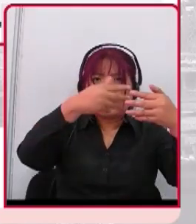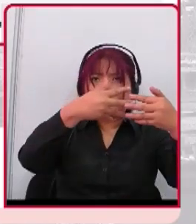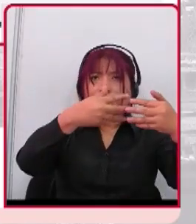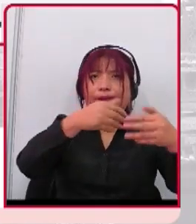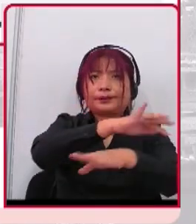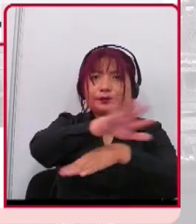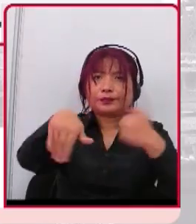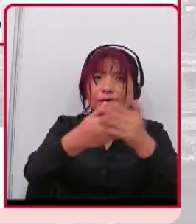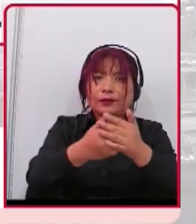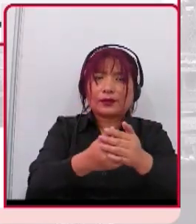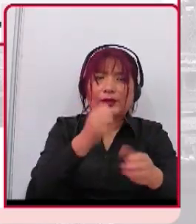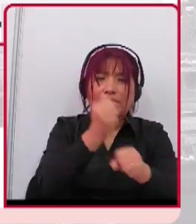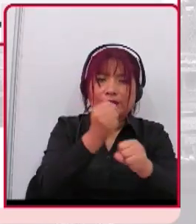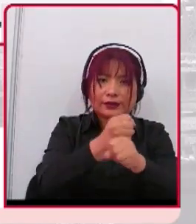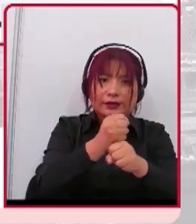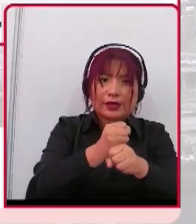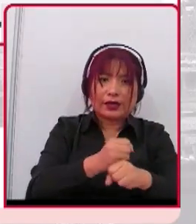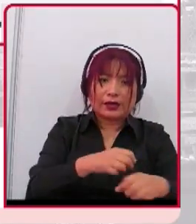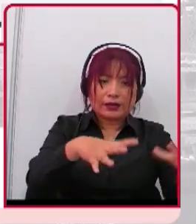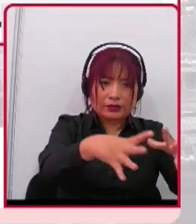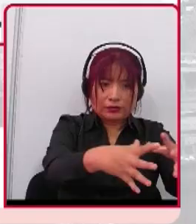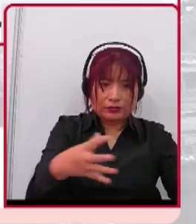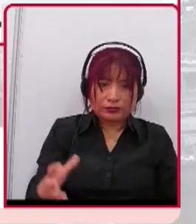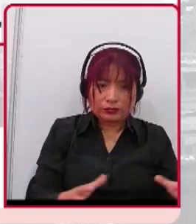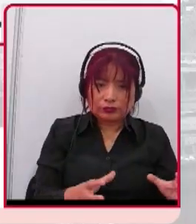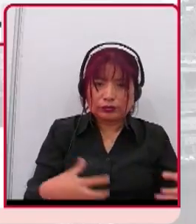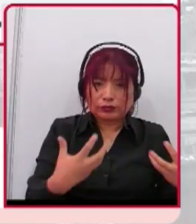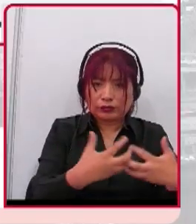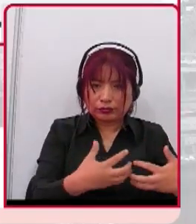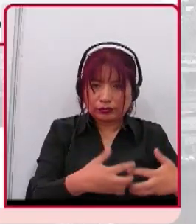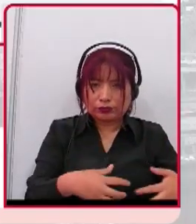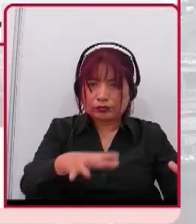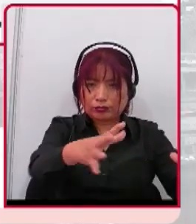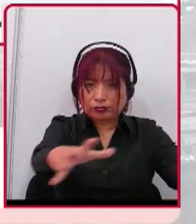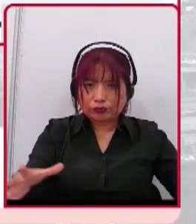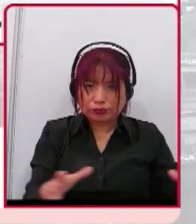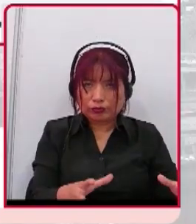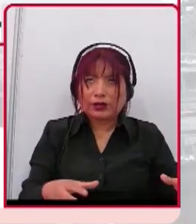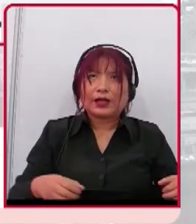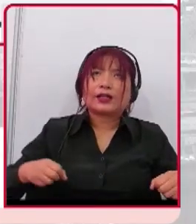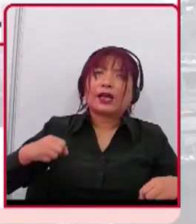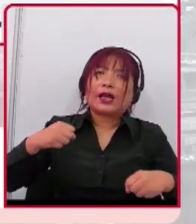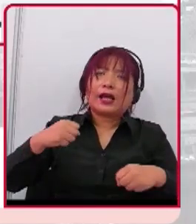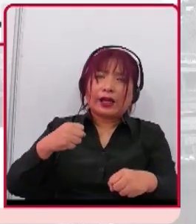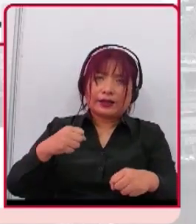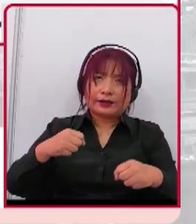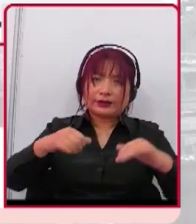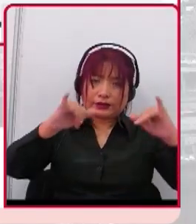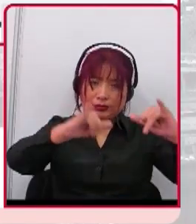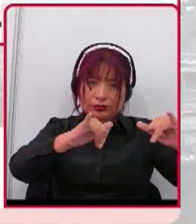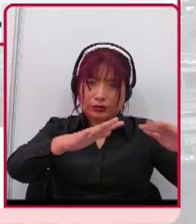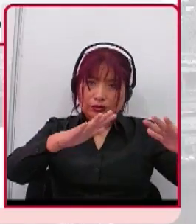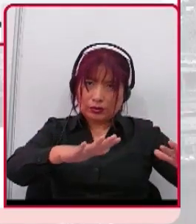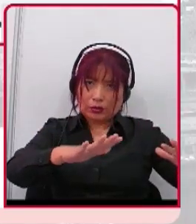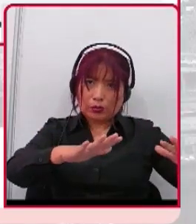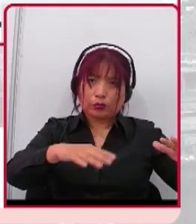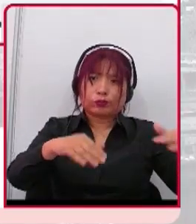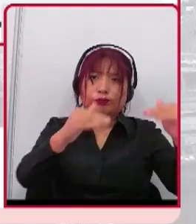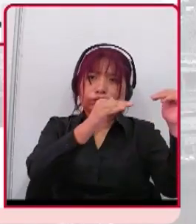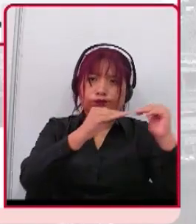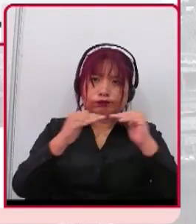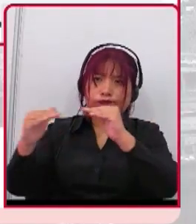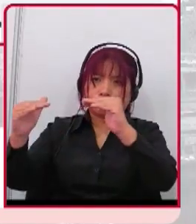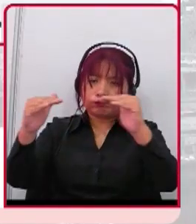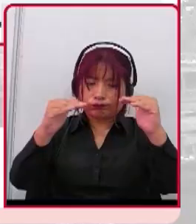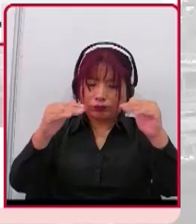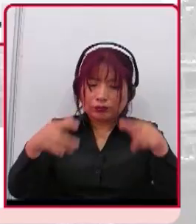está estable, ¿no? Para no tener ningún interferente o algún tipo de ruido. Y como herramienta principal, definitivamente